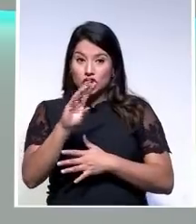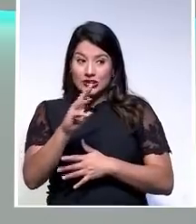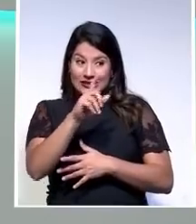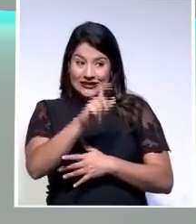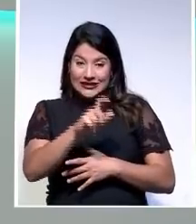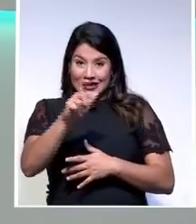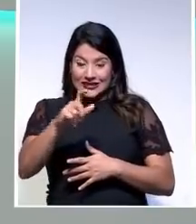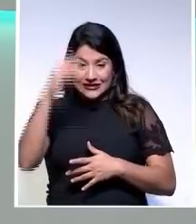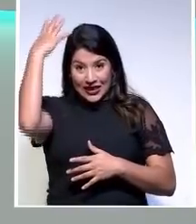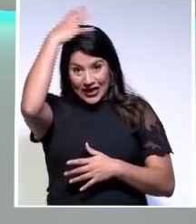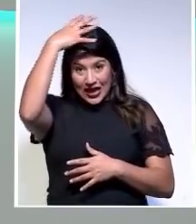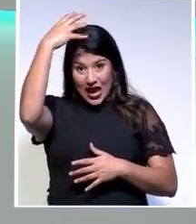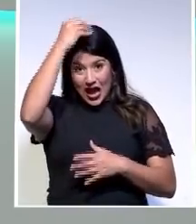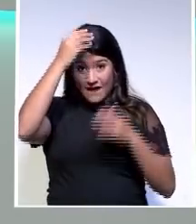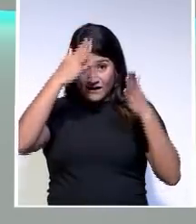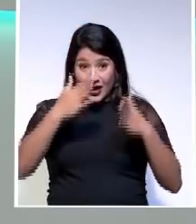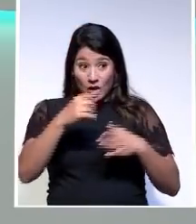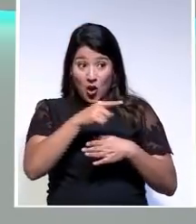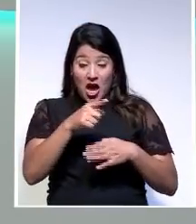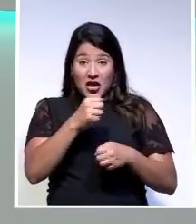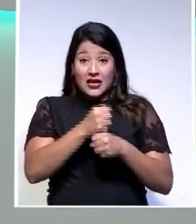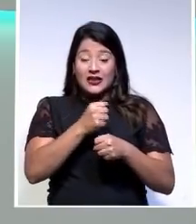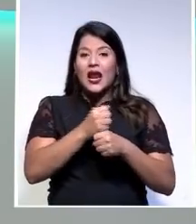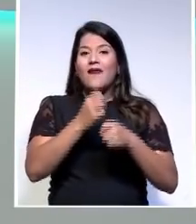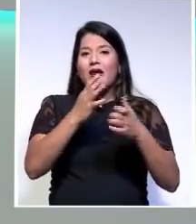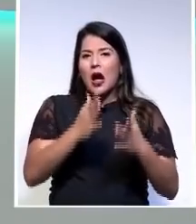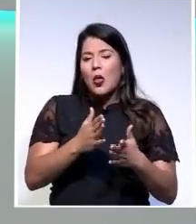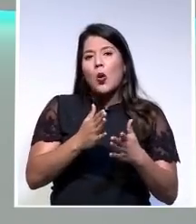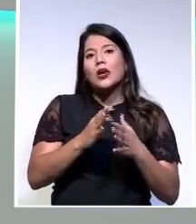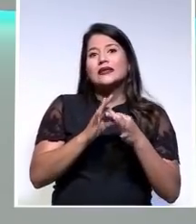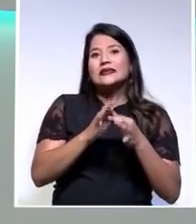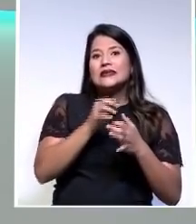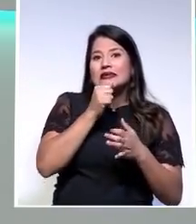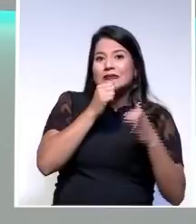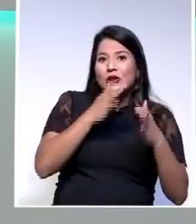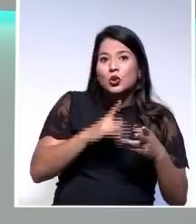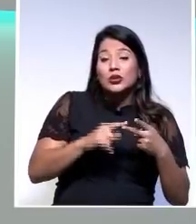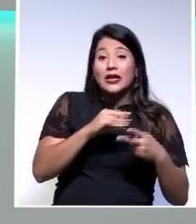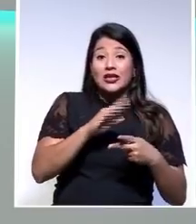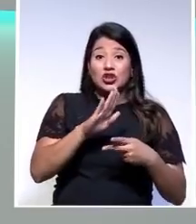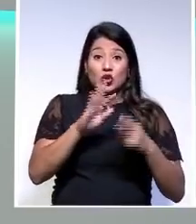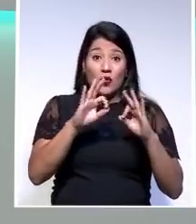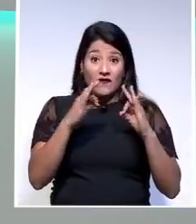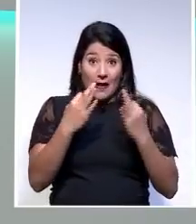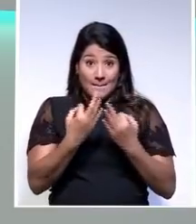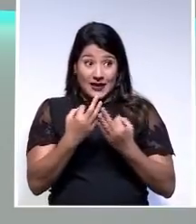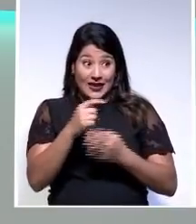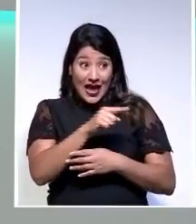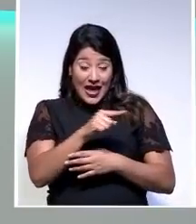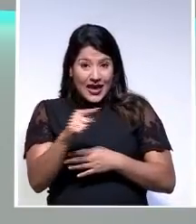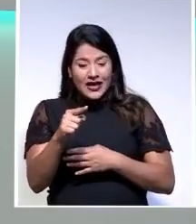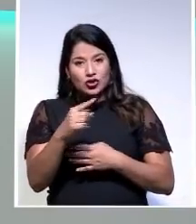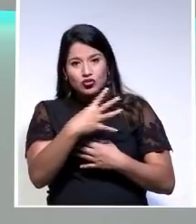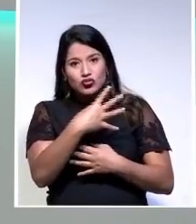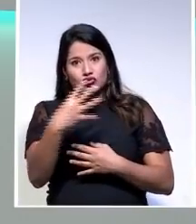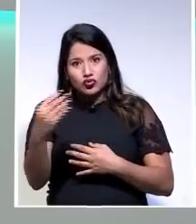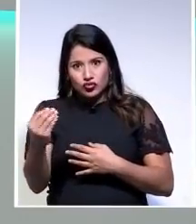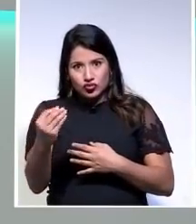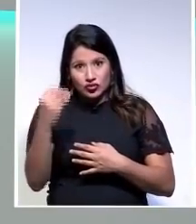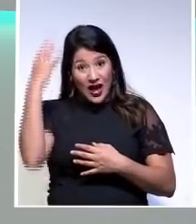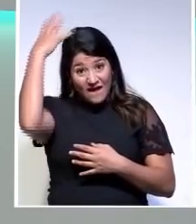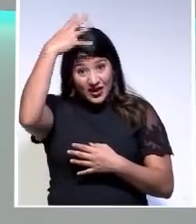afganos integrado por trabajadores de medios de comunicación y de sus familias, quienes fueron evacuados debido